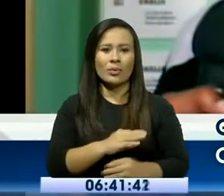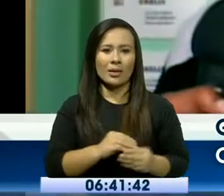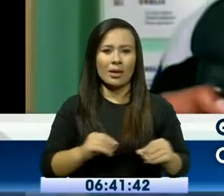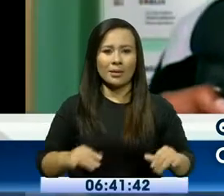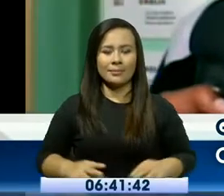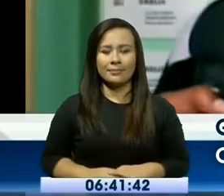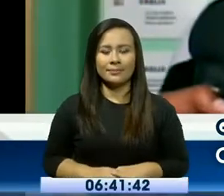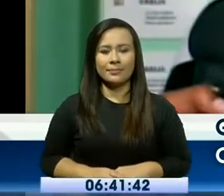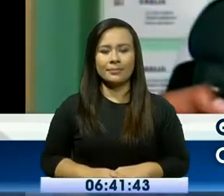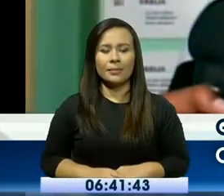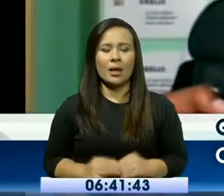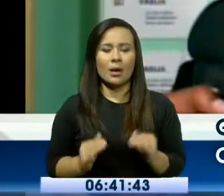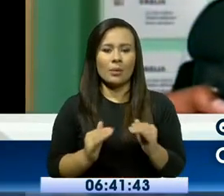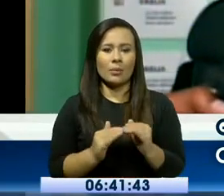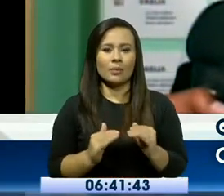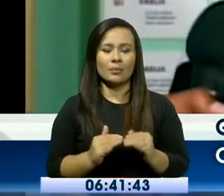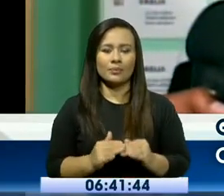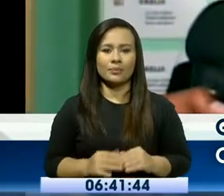Él, como le digo,